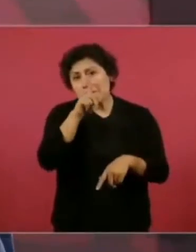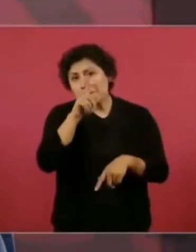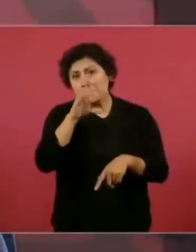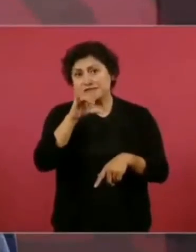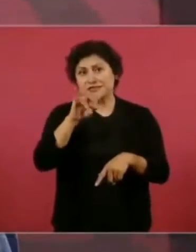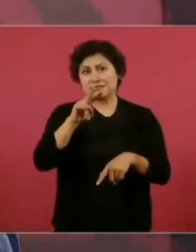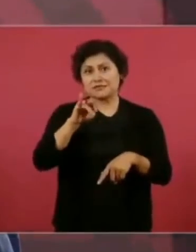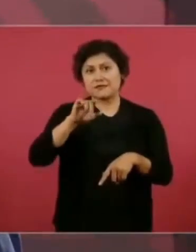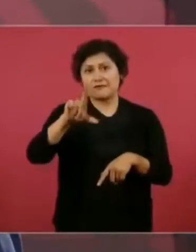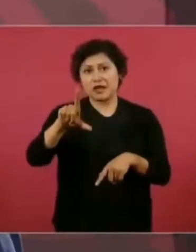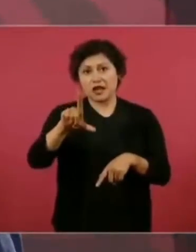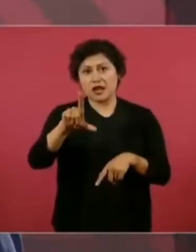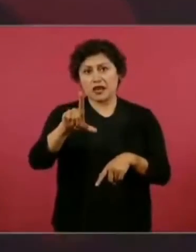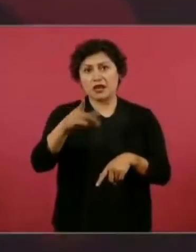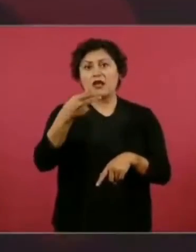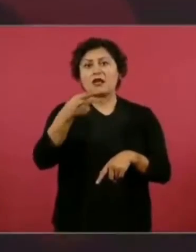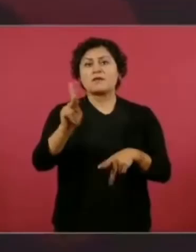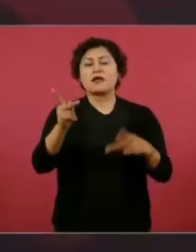detenidos,